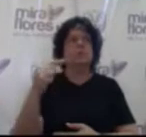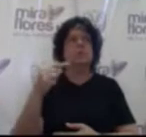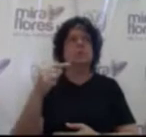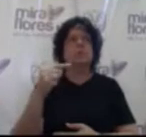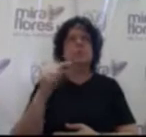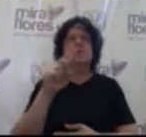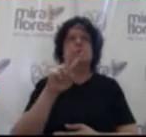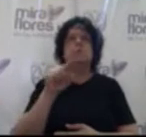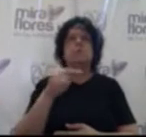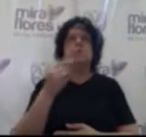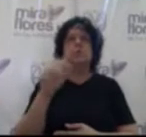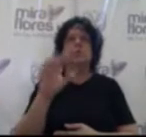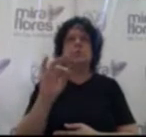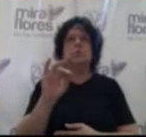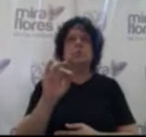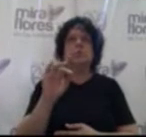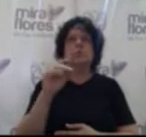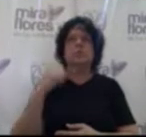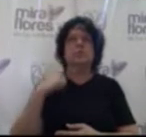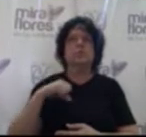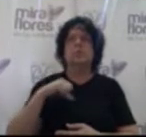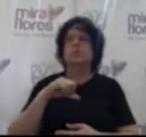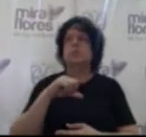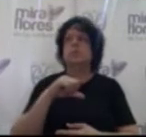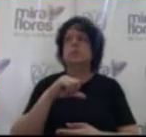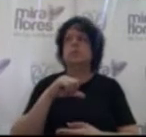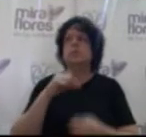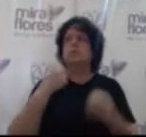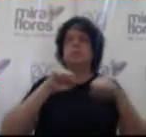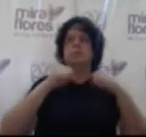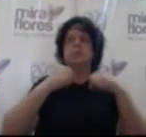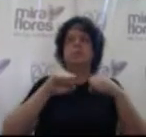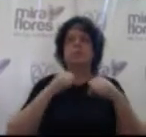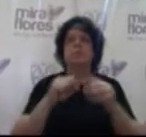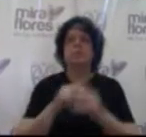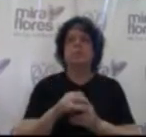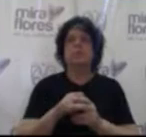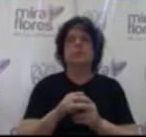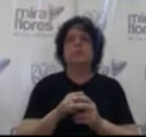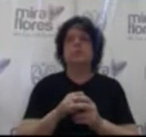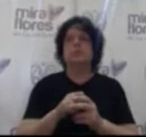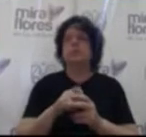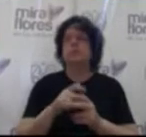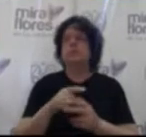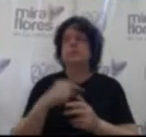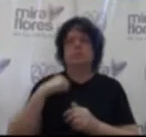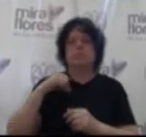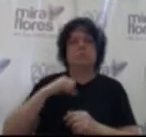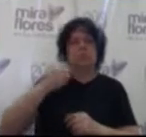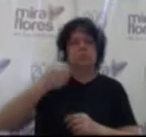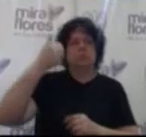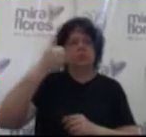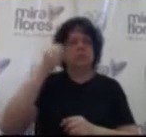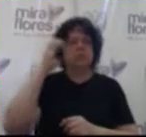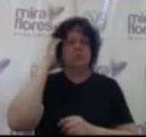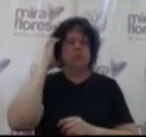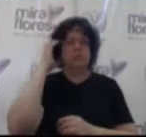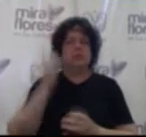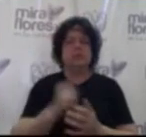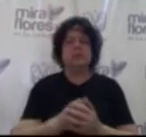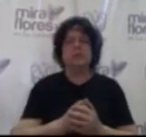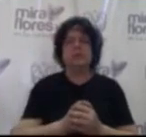863-2018, remitida por la Municipalidad de La Molina. Señor Jorge Vicente Martín Muñoz Wells, alcalde electo de